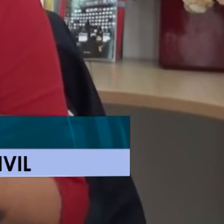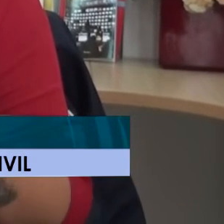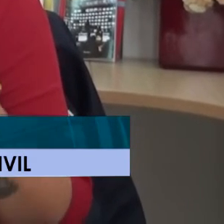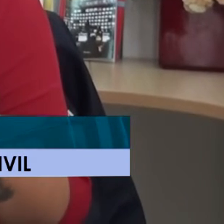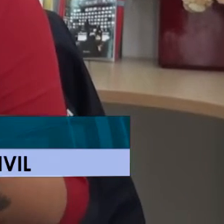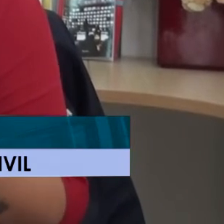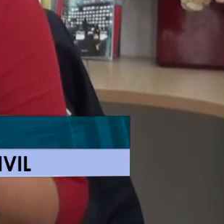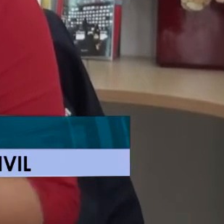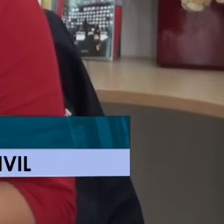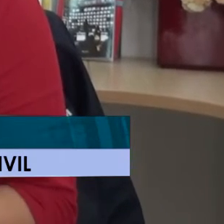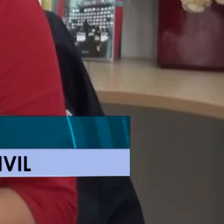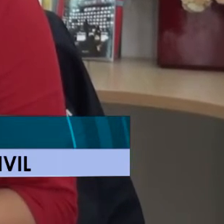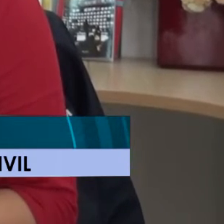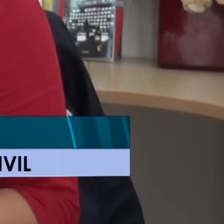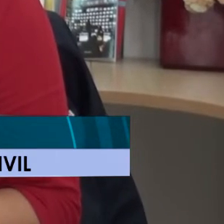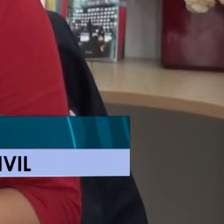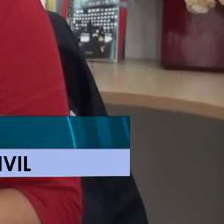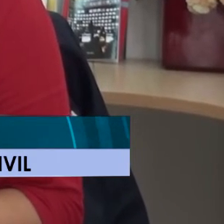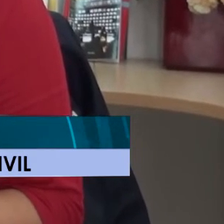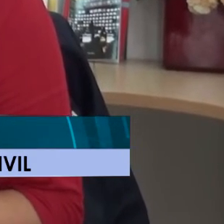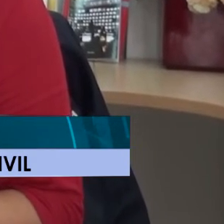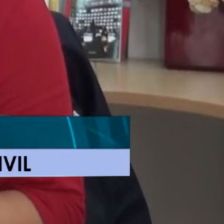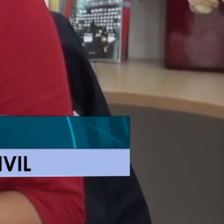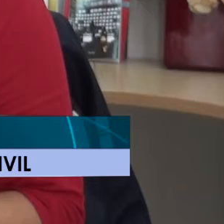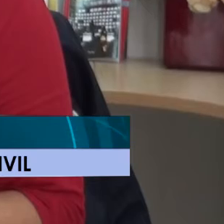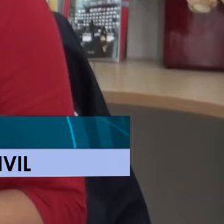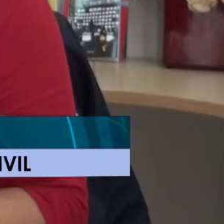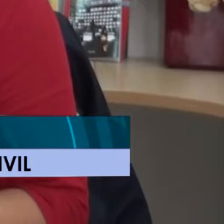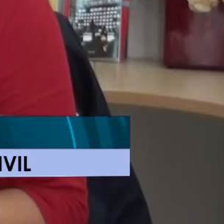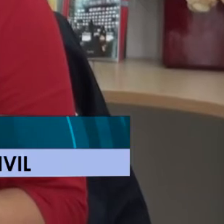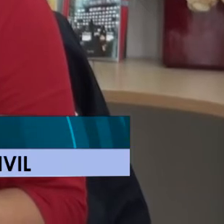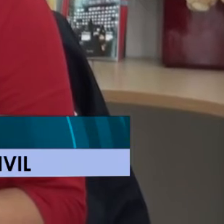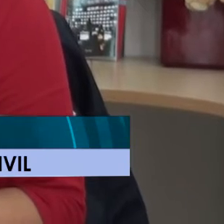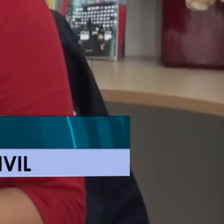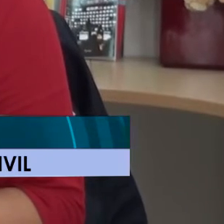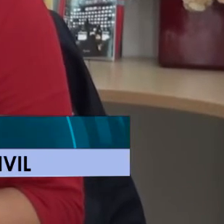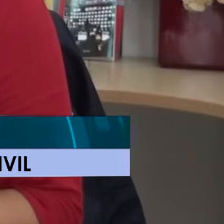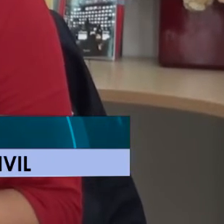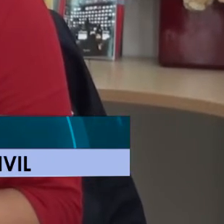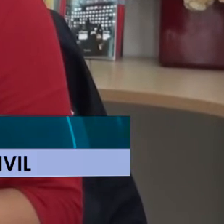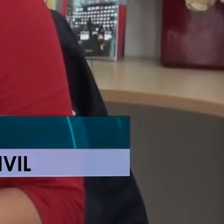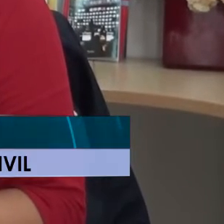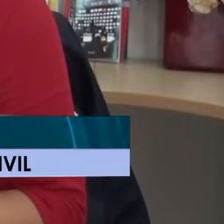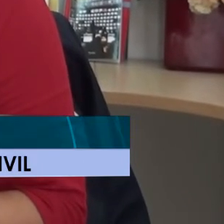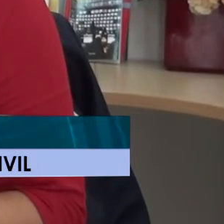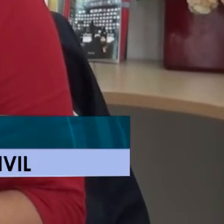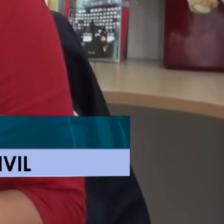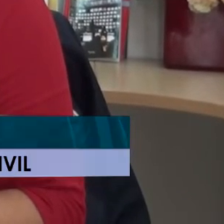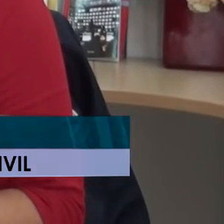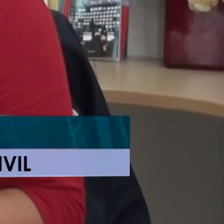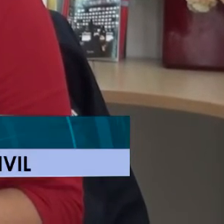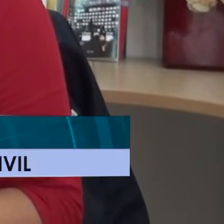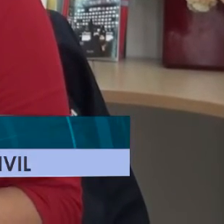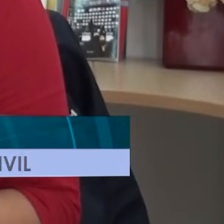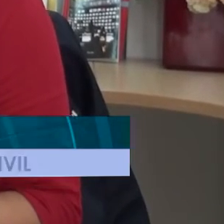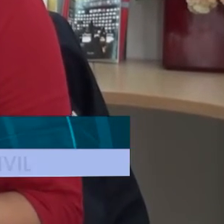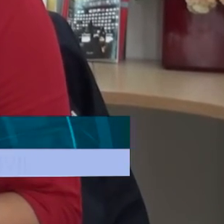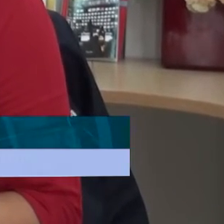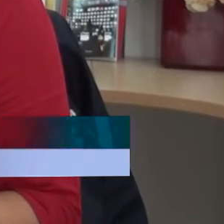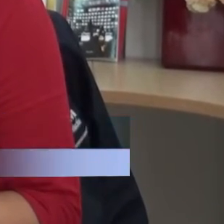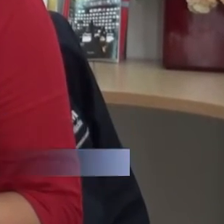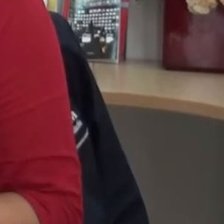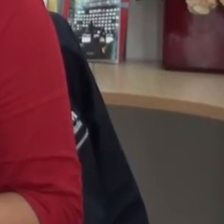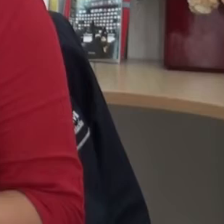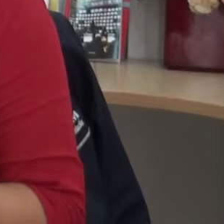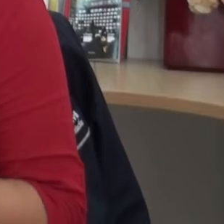poder imprimir pues estas cédulas nuevas de policarbonato, que pues serán las fotografías, igual serán escalas de grises y habrá